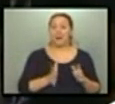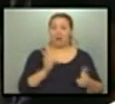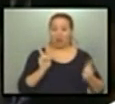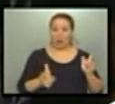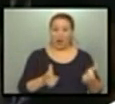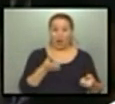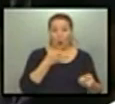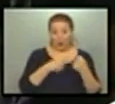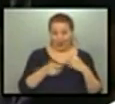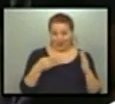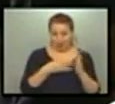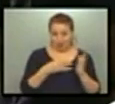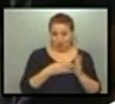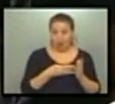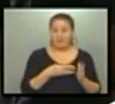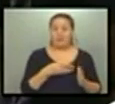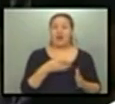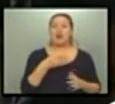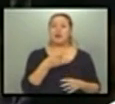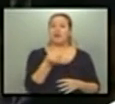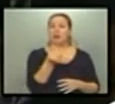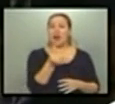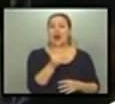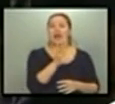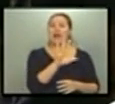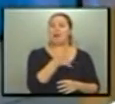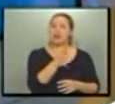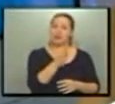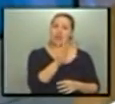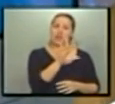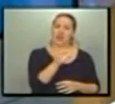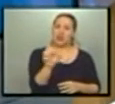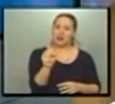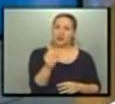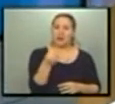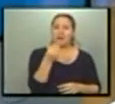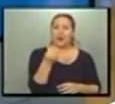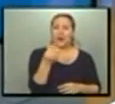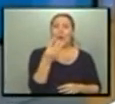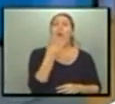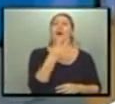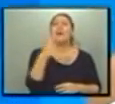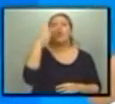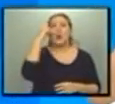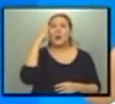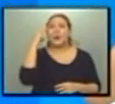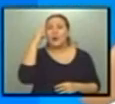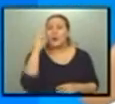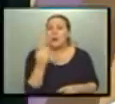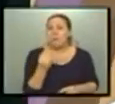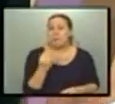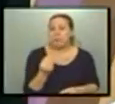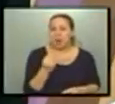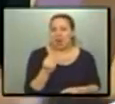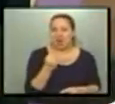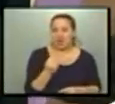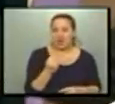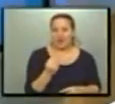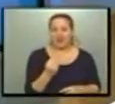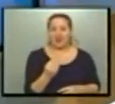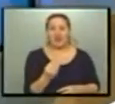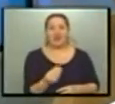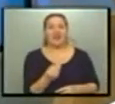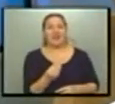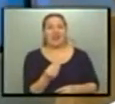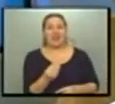shoppings tienen un costo de aproximadamente 500 pesos. ¿Por qué te ponen 4,99? Yo la verdad que no entiendo. 4,99, falta con